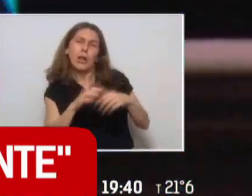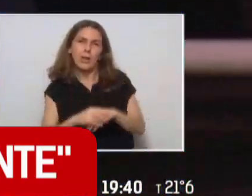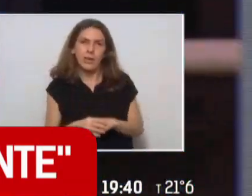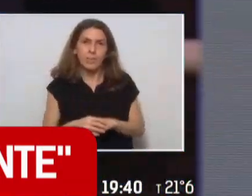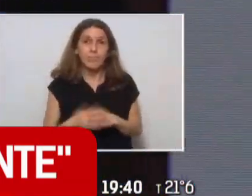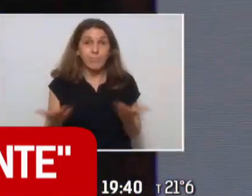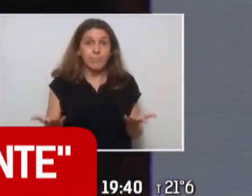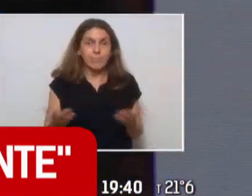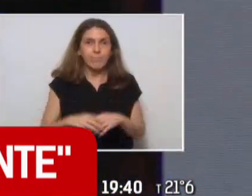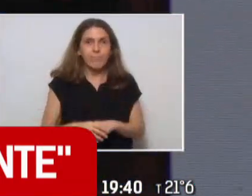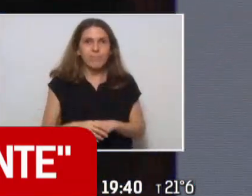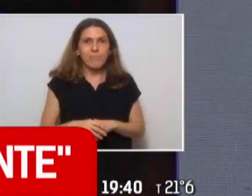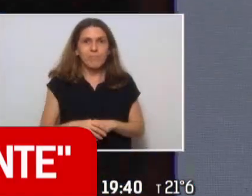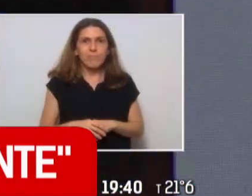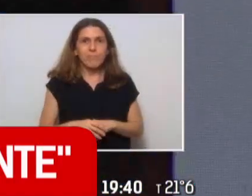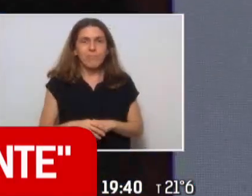Y